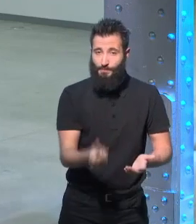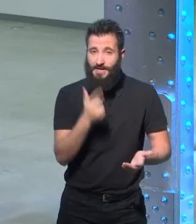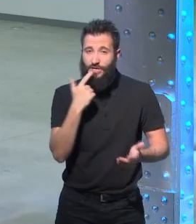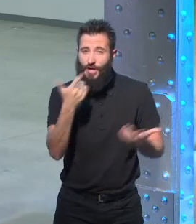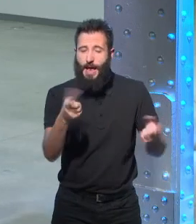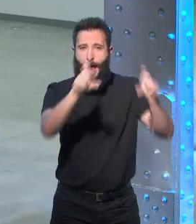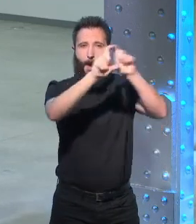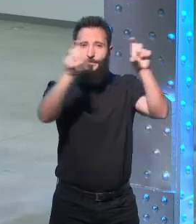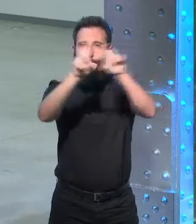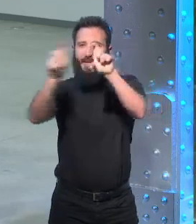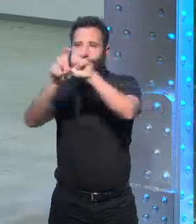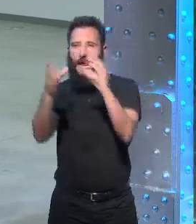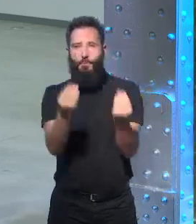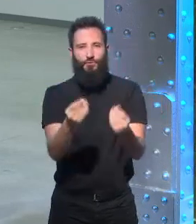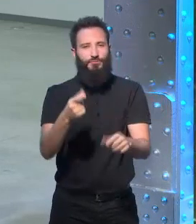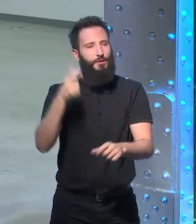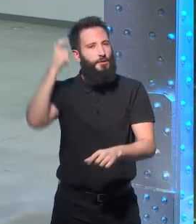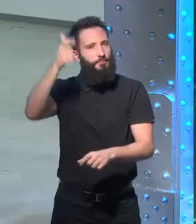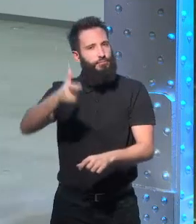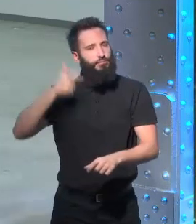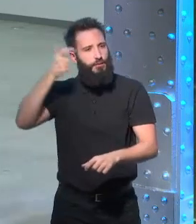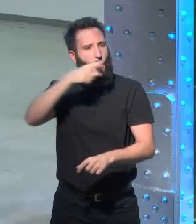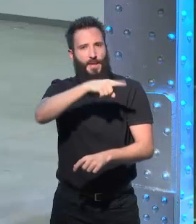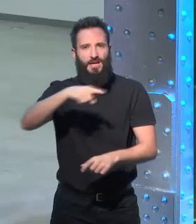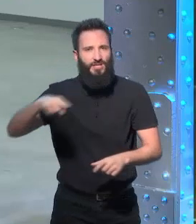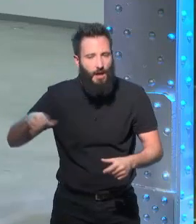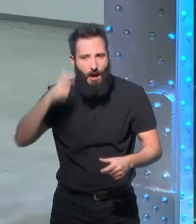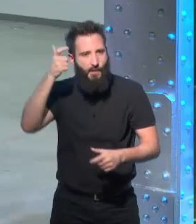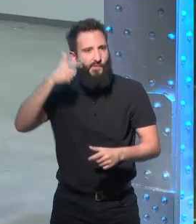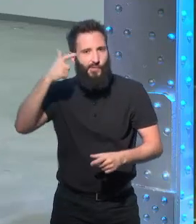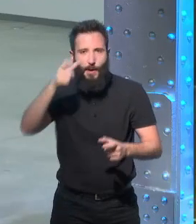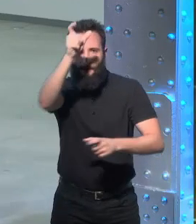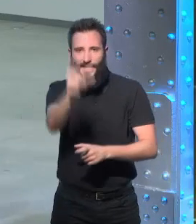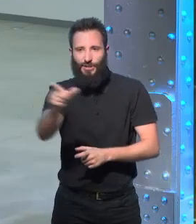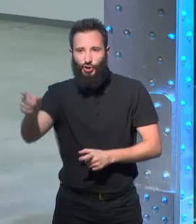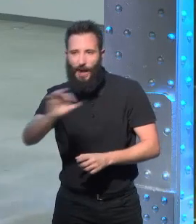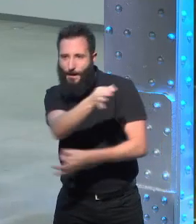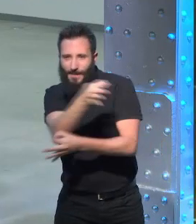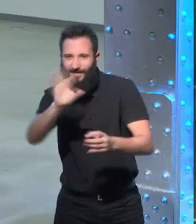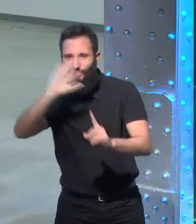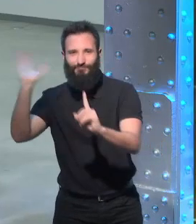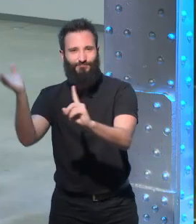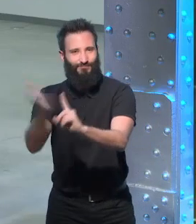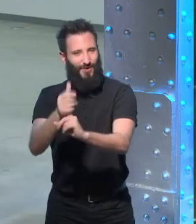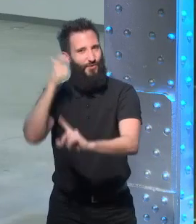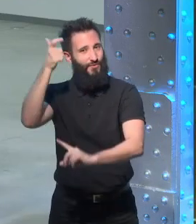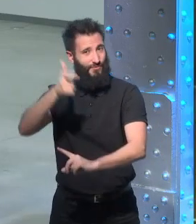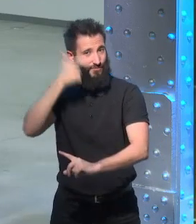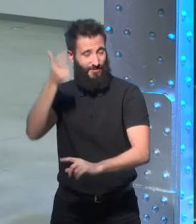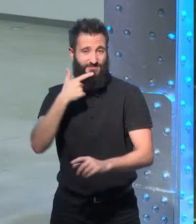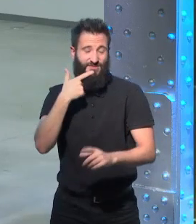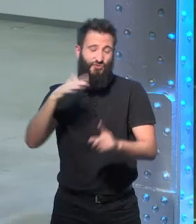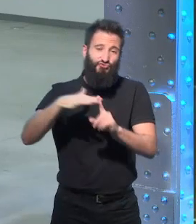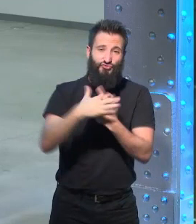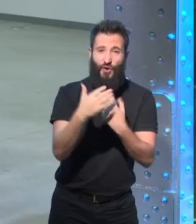Muchas empresas incluso tardan meses en localizar al candidato perfecto. Esto sucede por varias